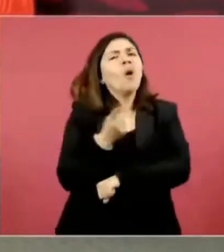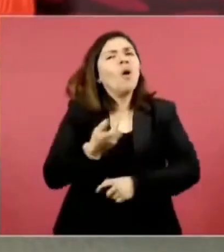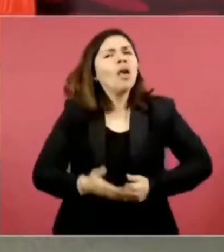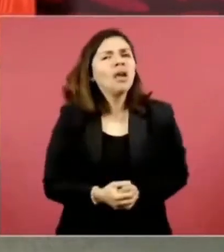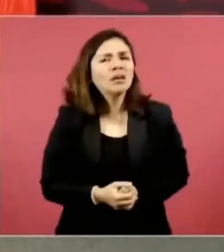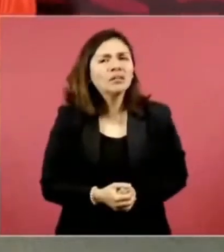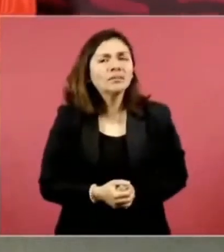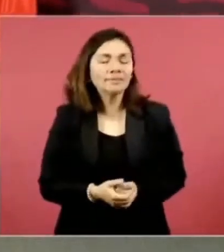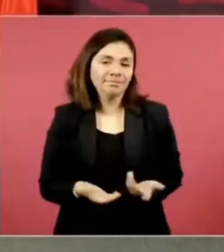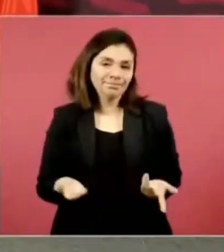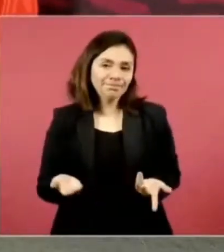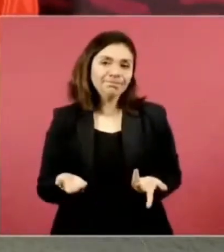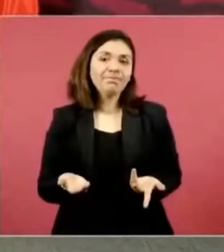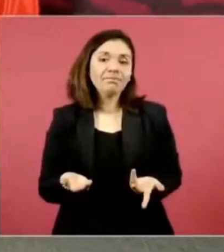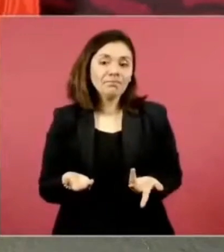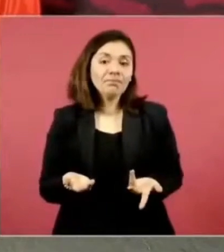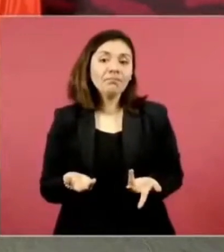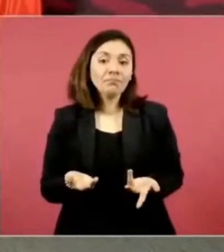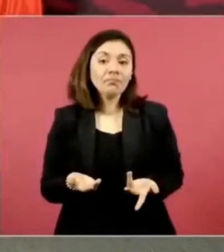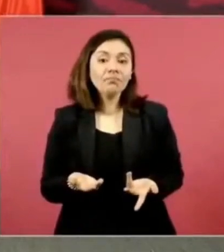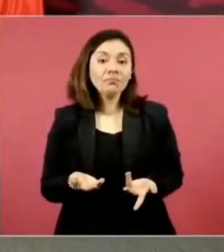Por